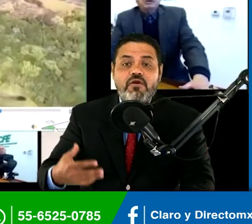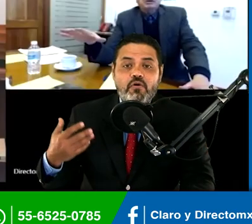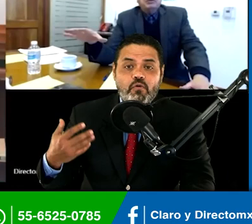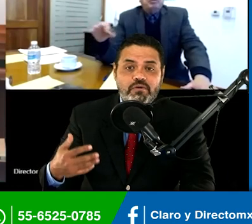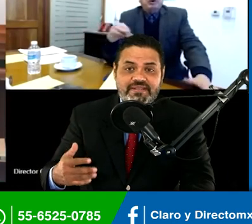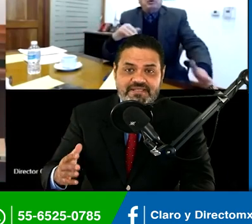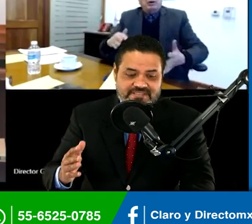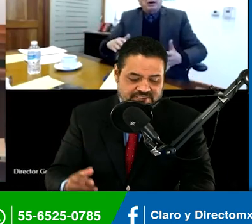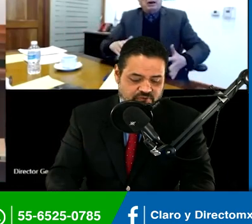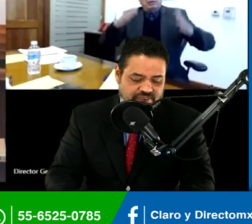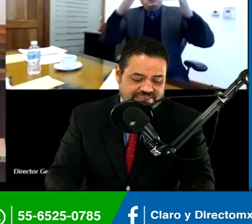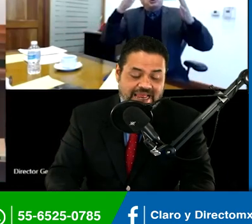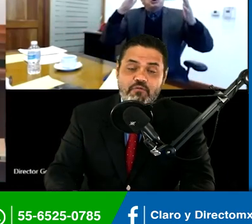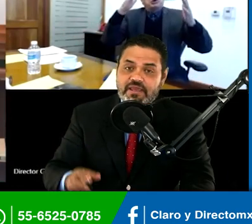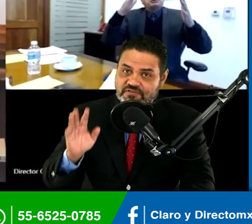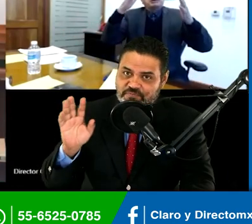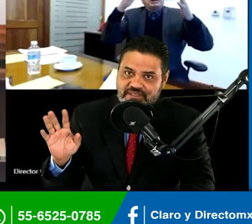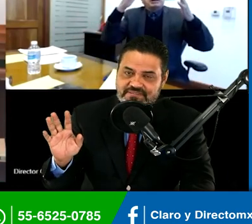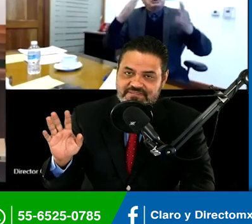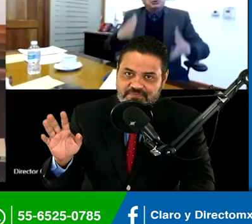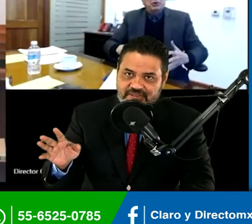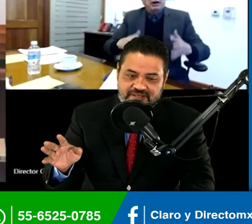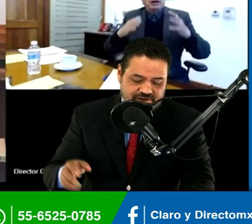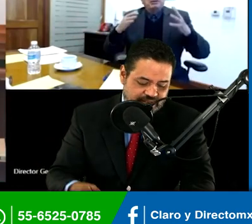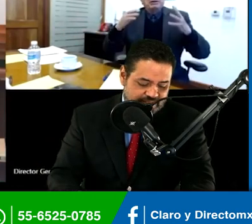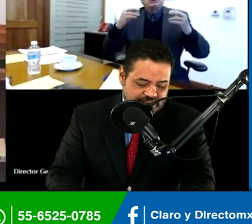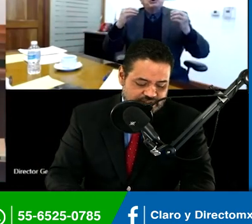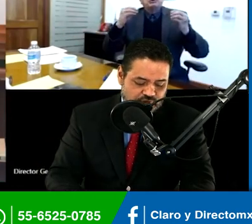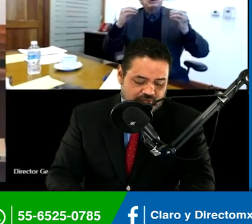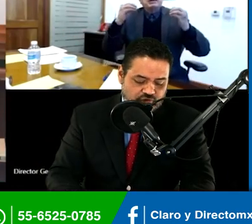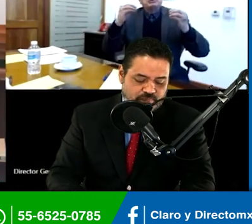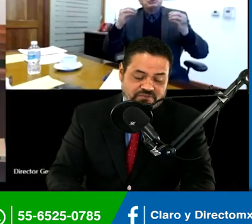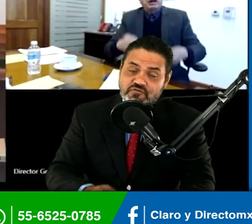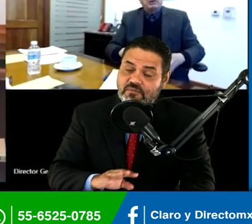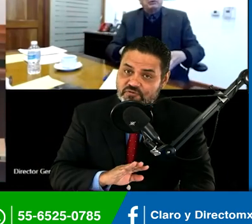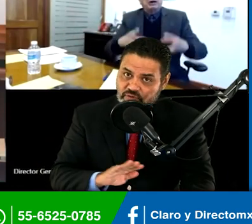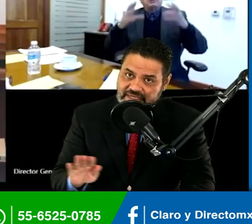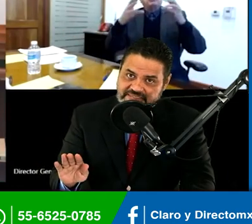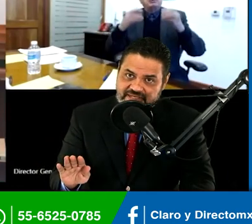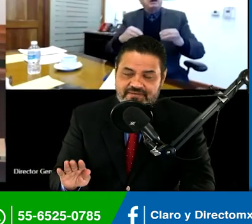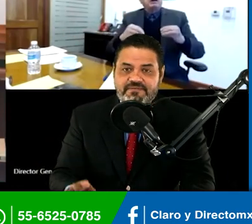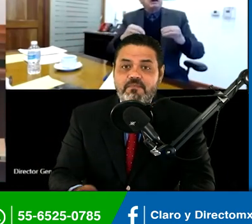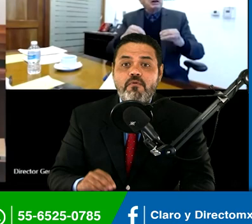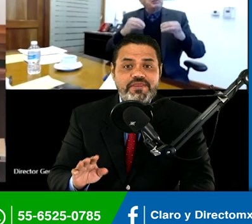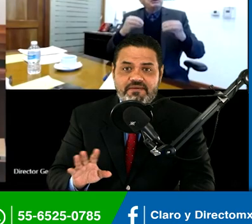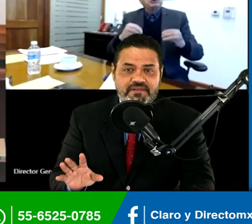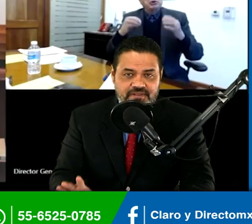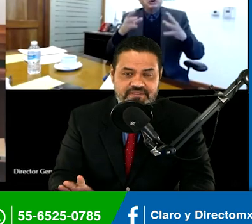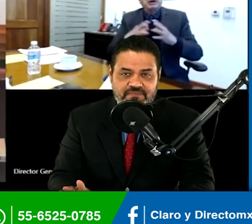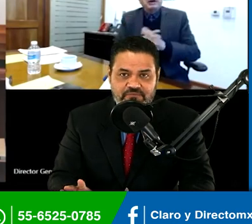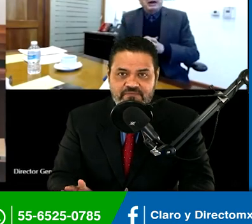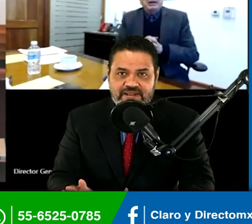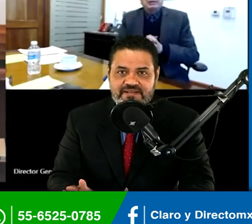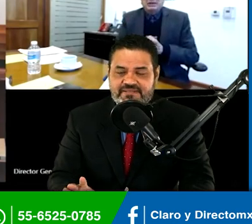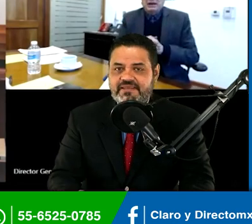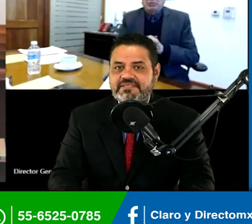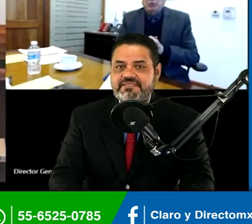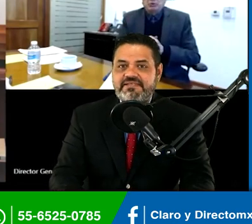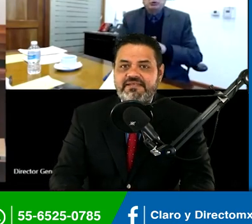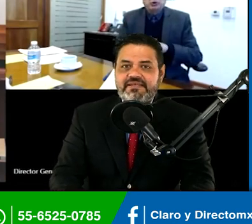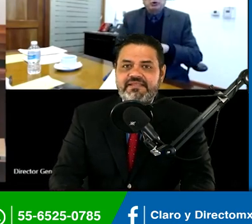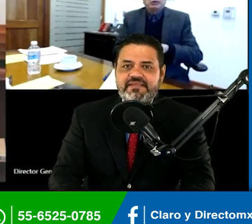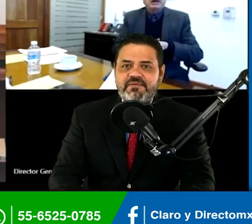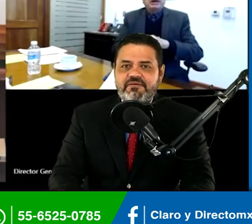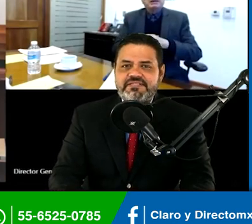fue una de las razones, aunque después también sobre los pasos, como suele hacer muy hábilmente Manuel Bartlett